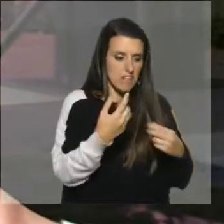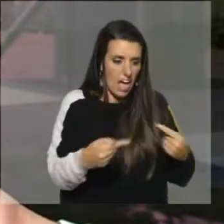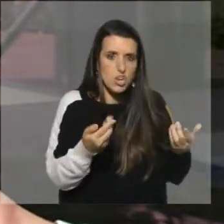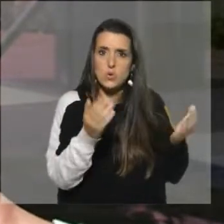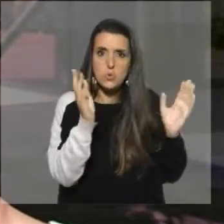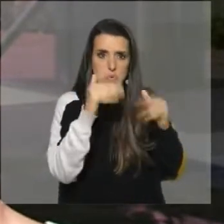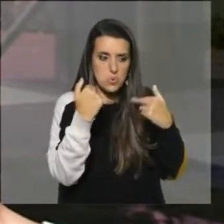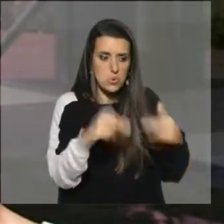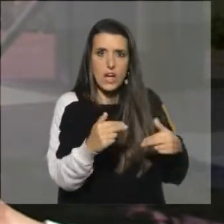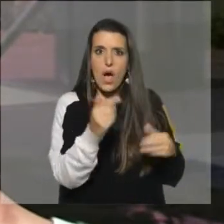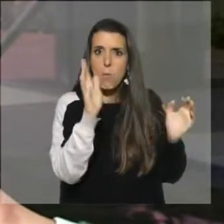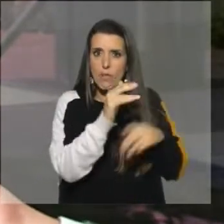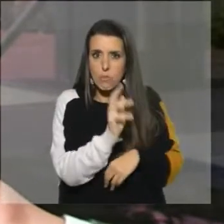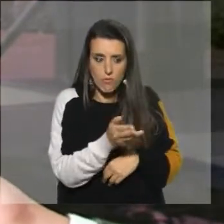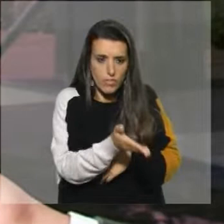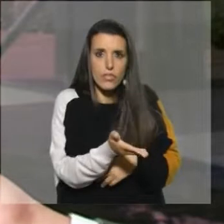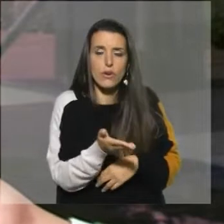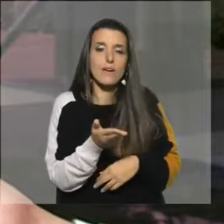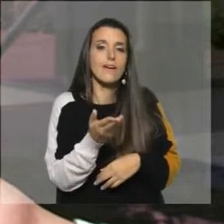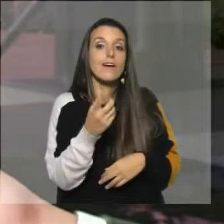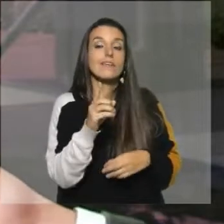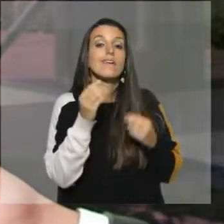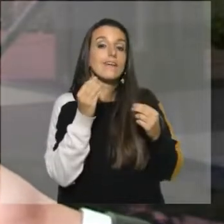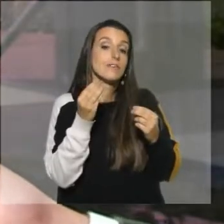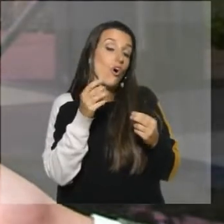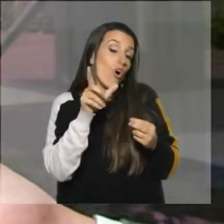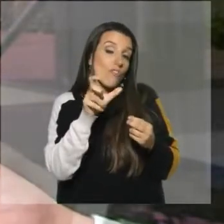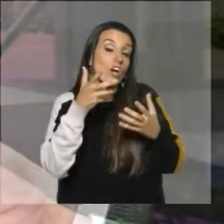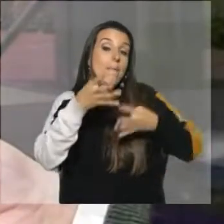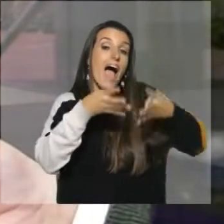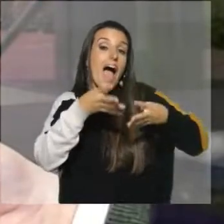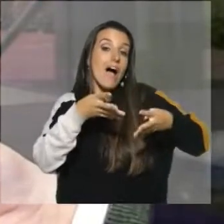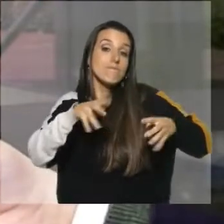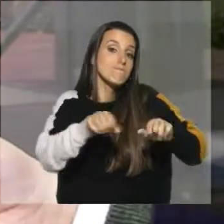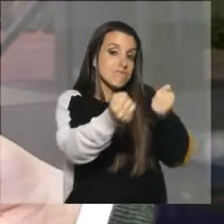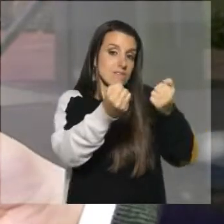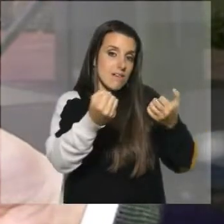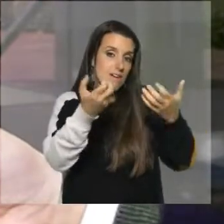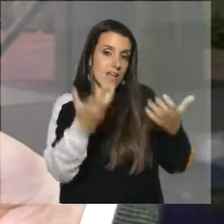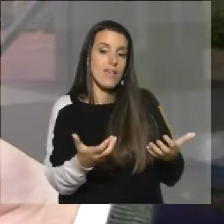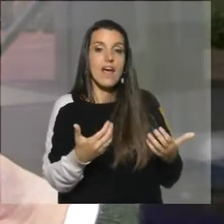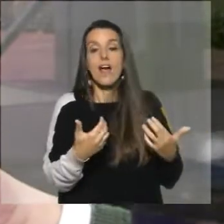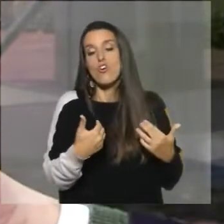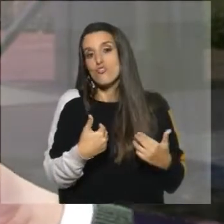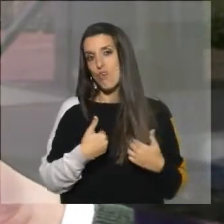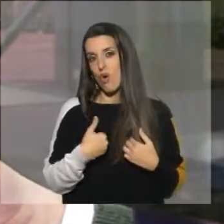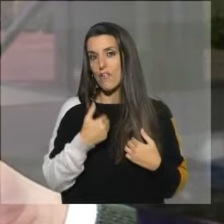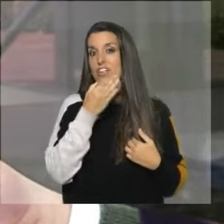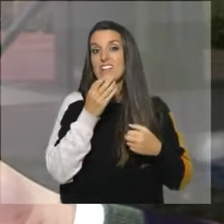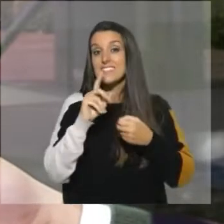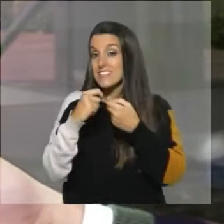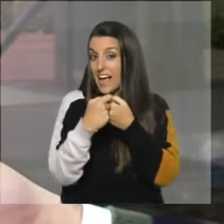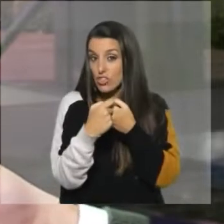a la producción y bueno que el objetivo era obviamente de romper yo descarto o descartaría que el sindicato